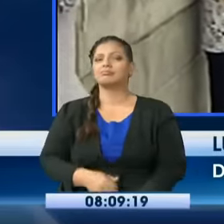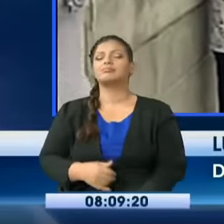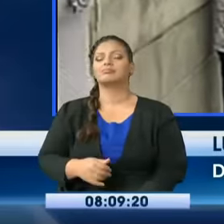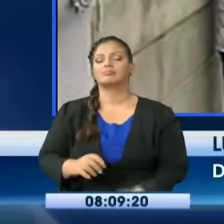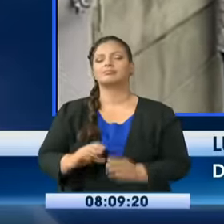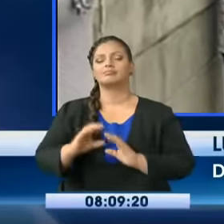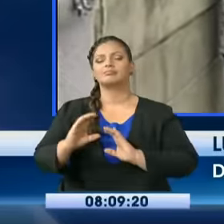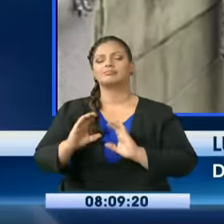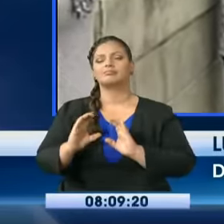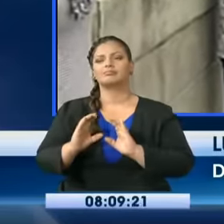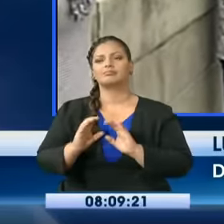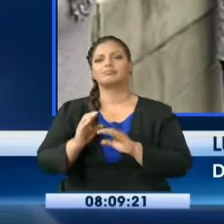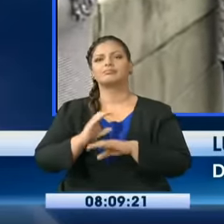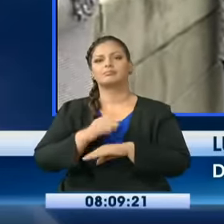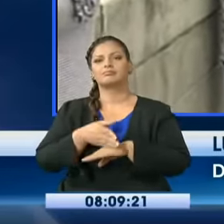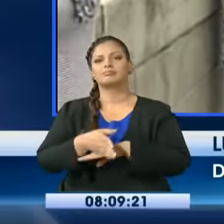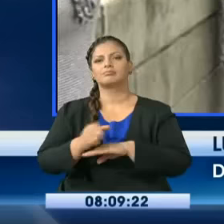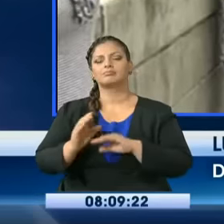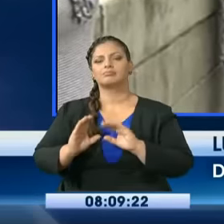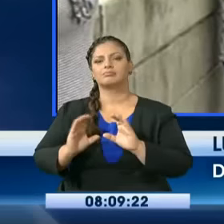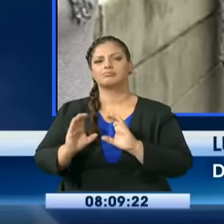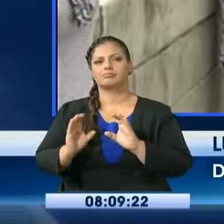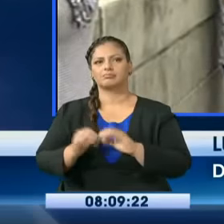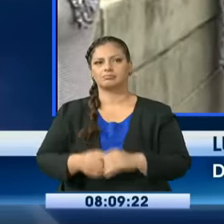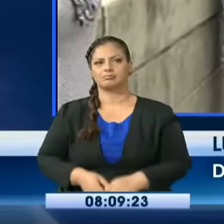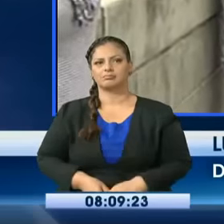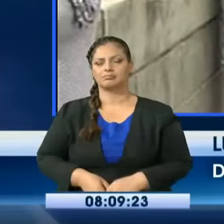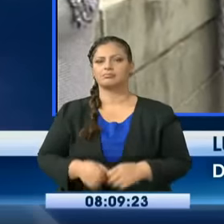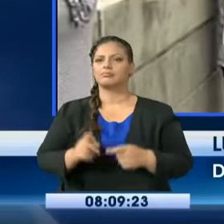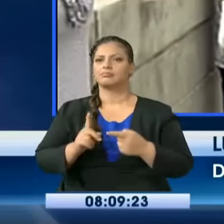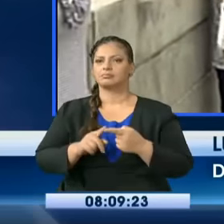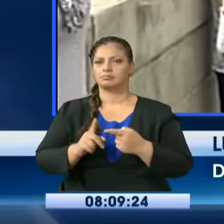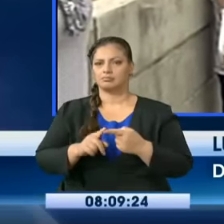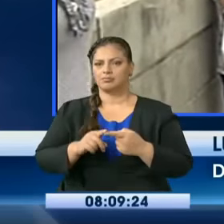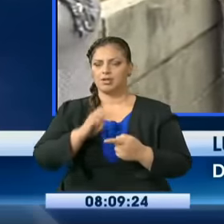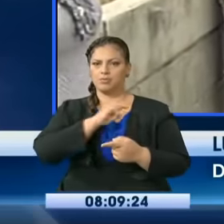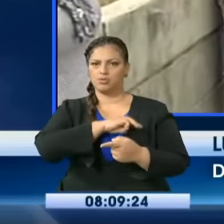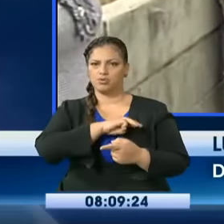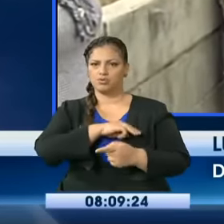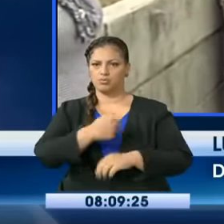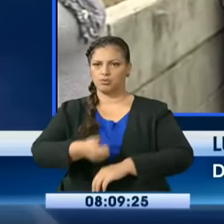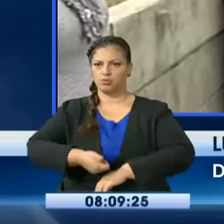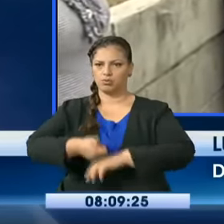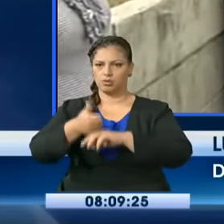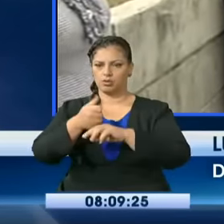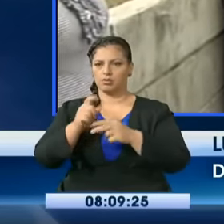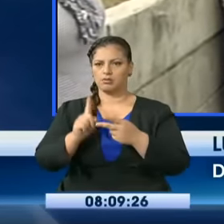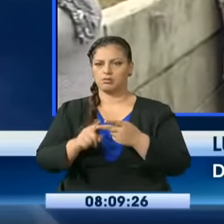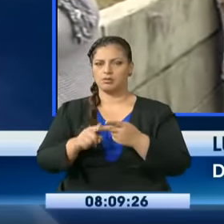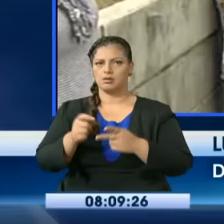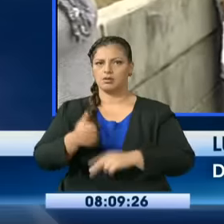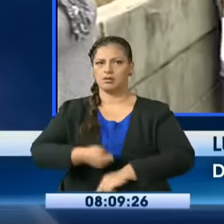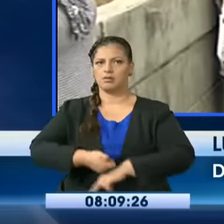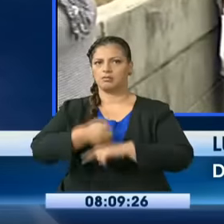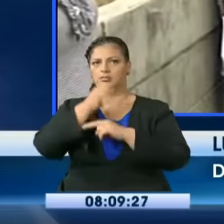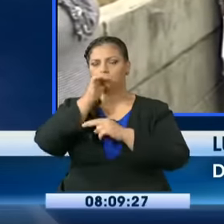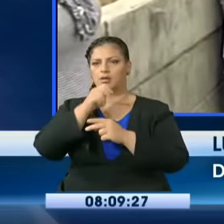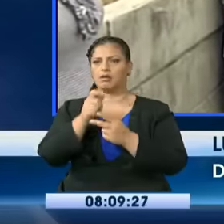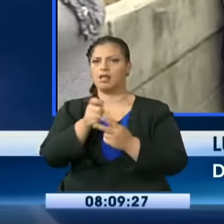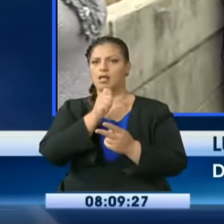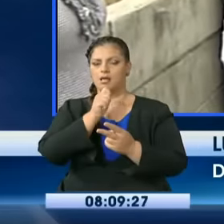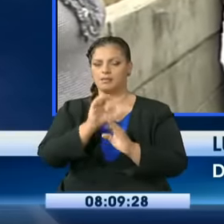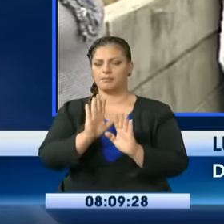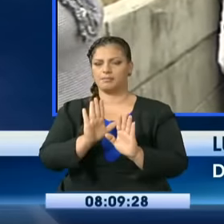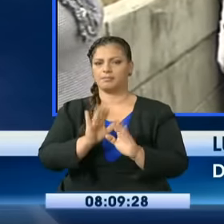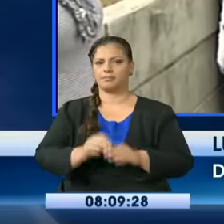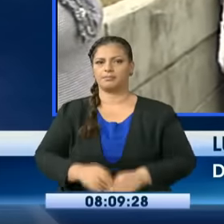estar conversando con los dos representantes de ambas instituciones, tanto del municipio como la ATM. Por el momento nosotros vamos a concluir este enlace y a regresar a Estudios